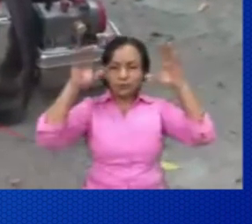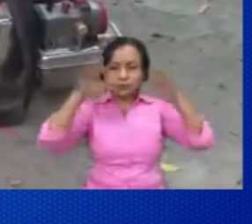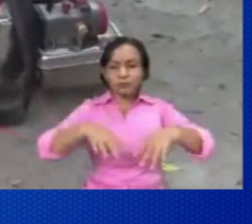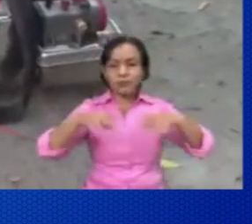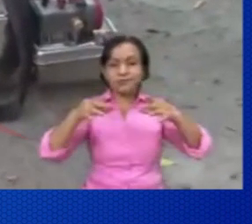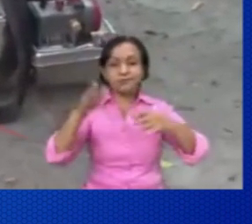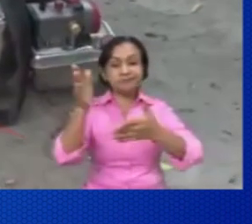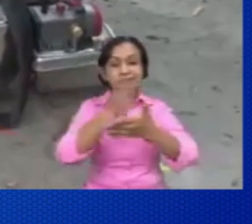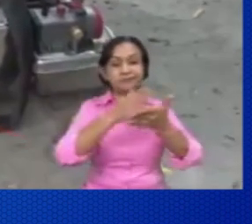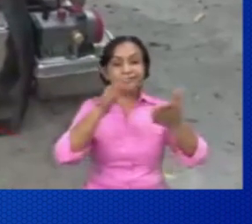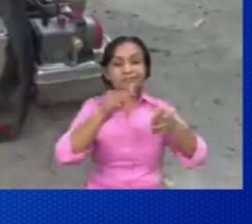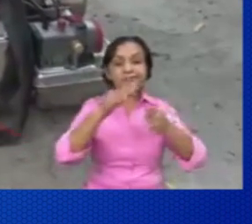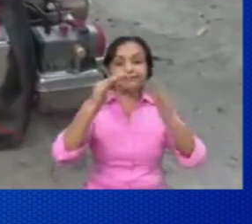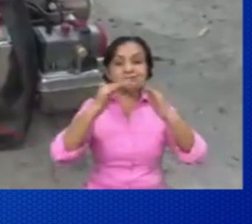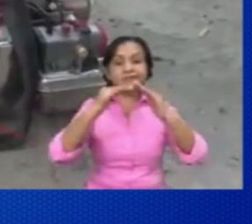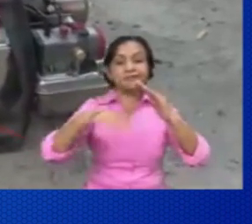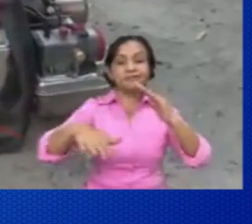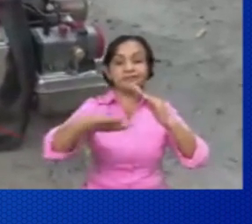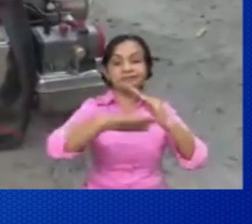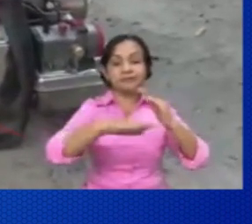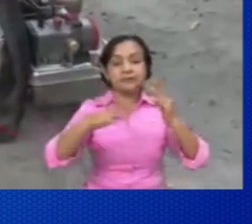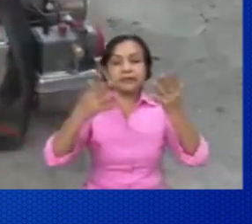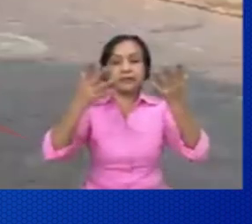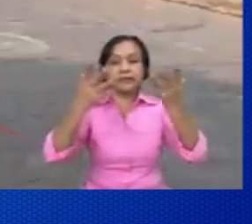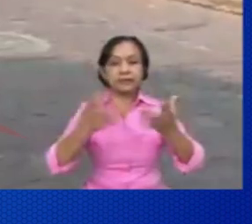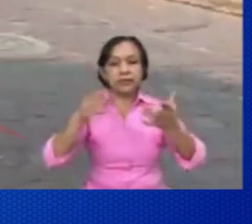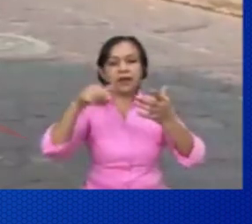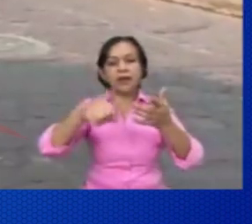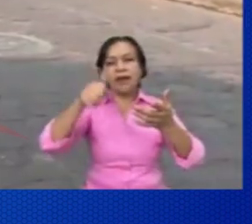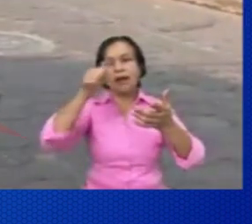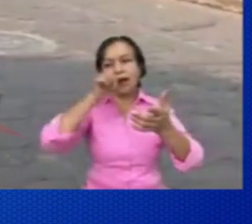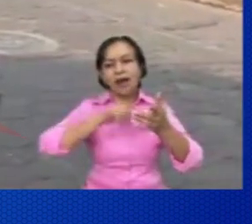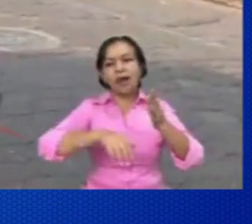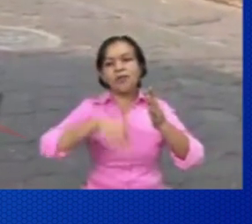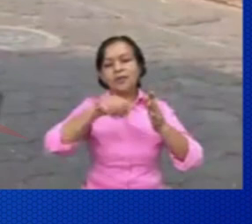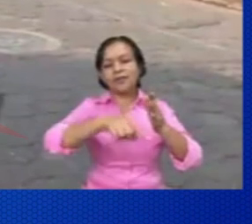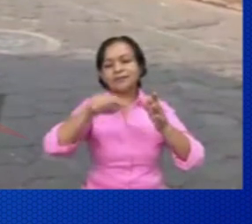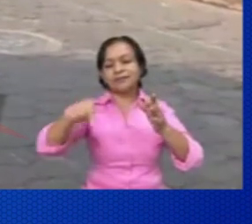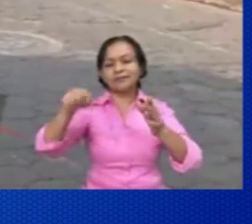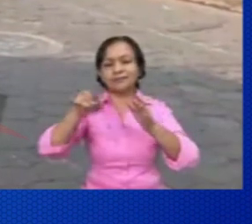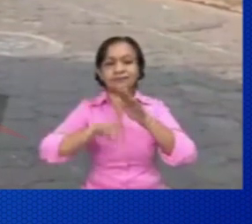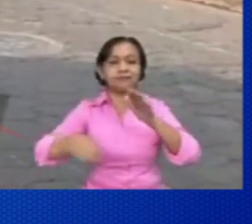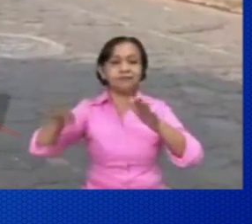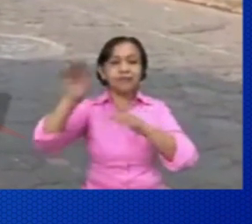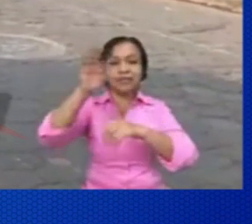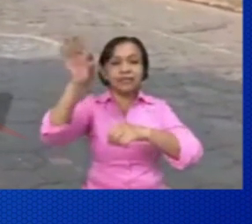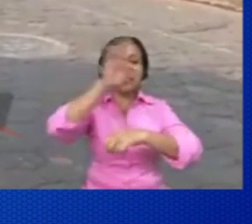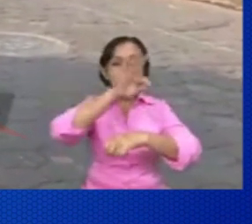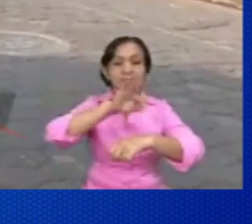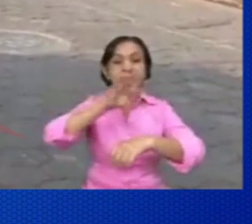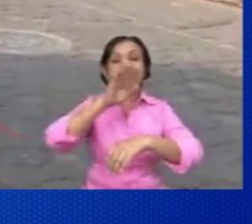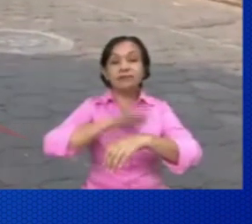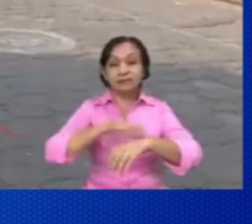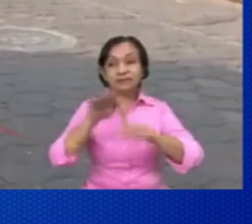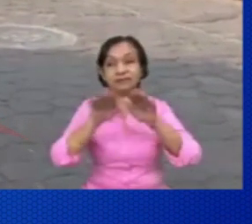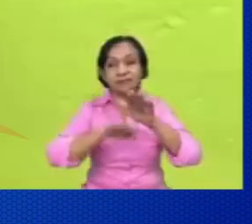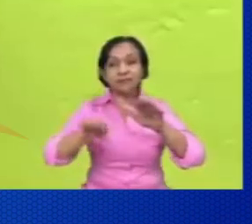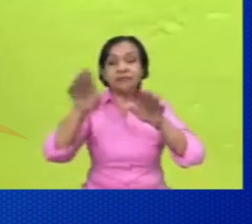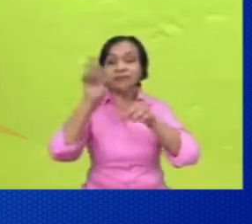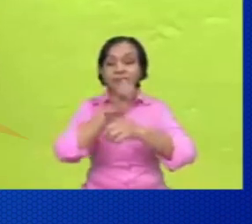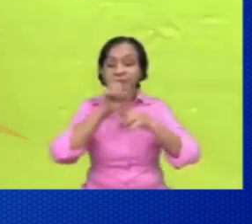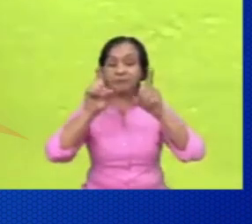habían recipientes en el patio y estaban secos, ahora se llenan de agua y el riesgo es mayor. Entonces tenemos que